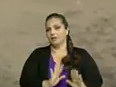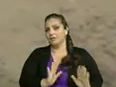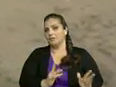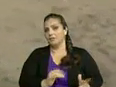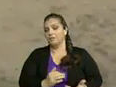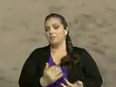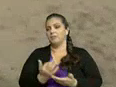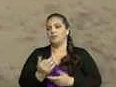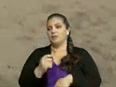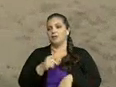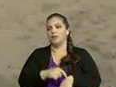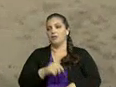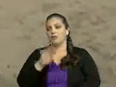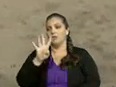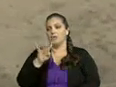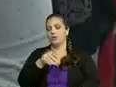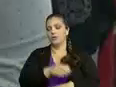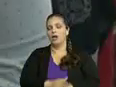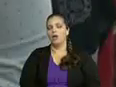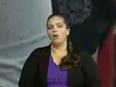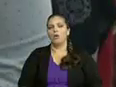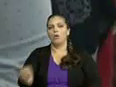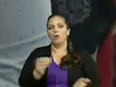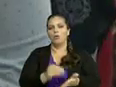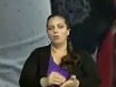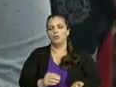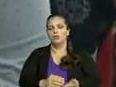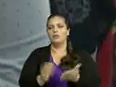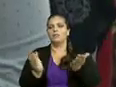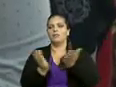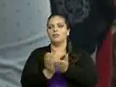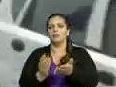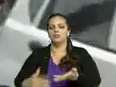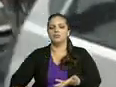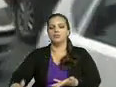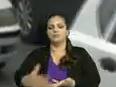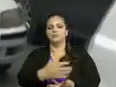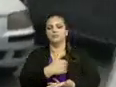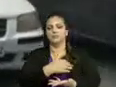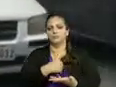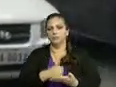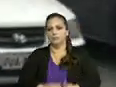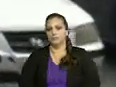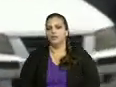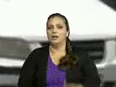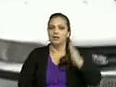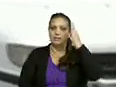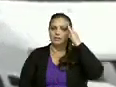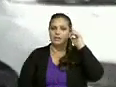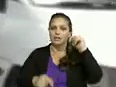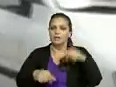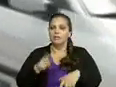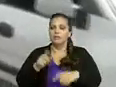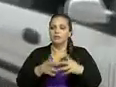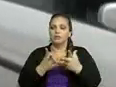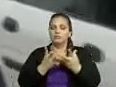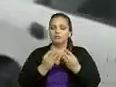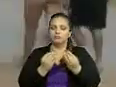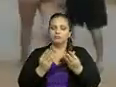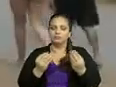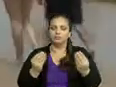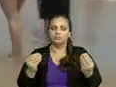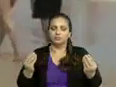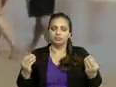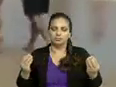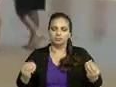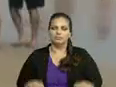seguía en la playa era bastante grande. En este segundo día del nuevo año, Salinas lucía con gran